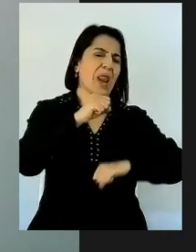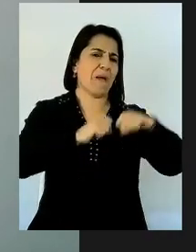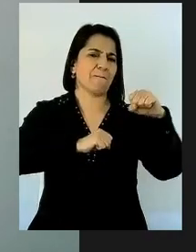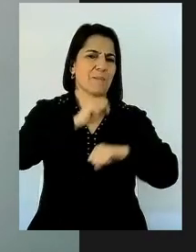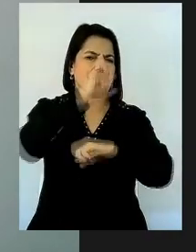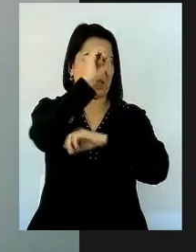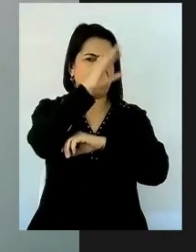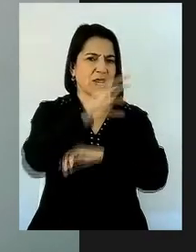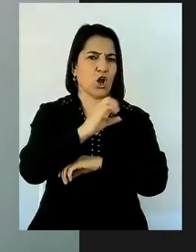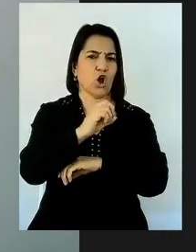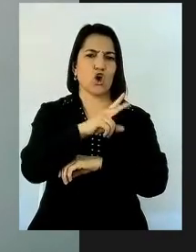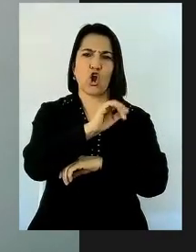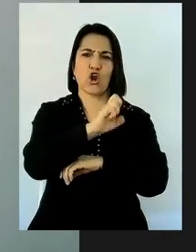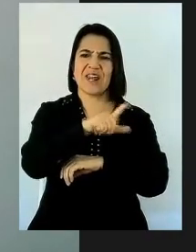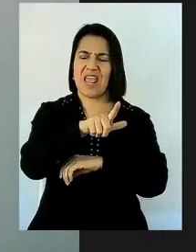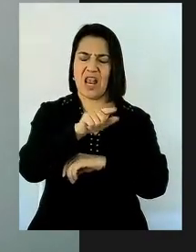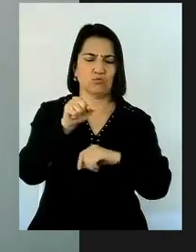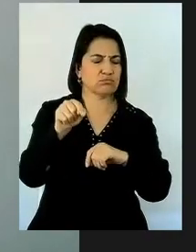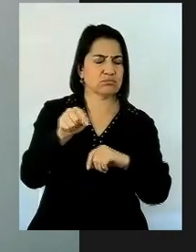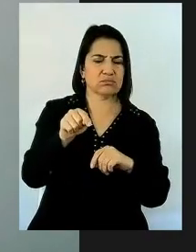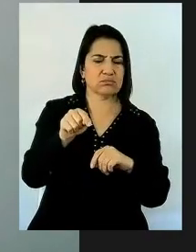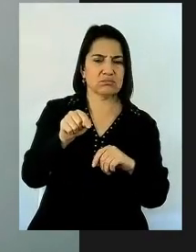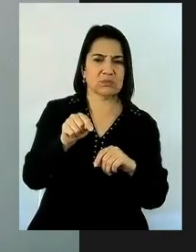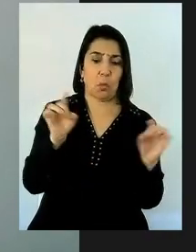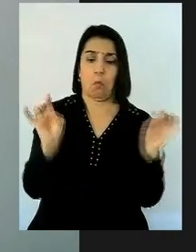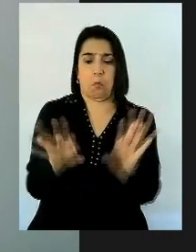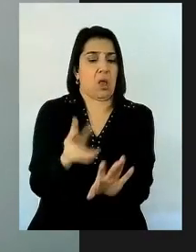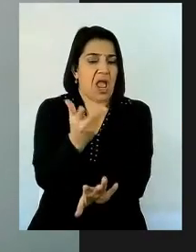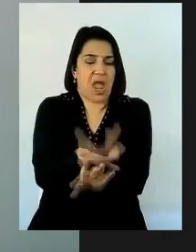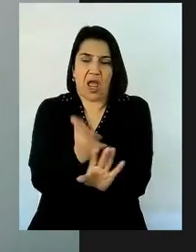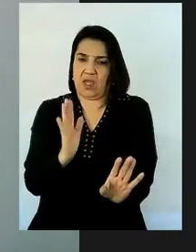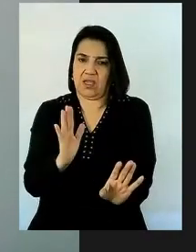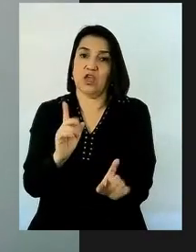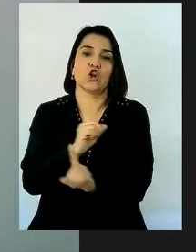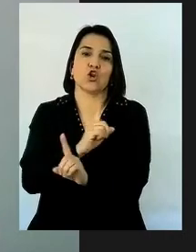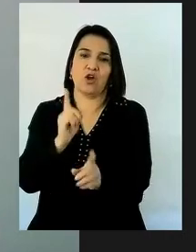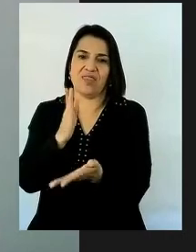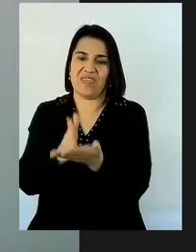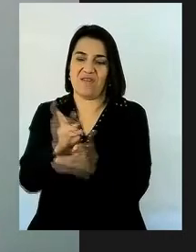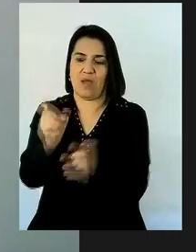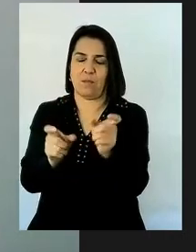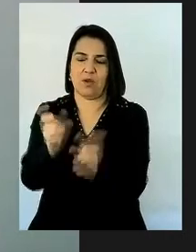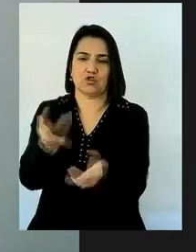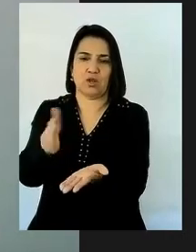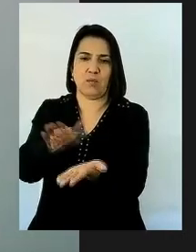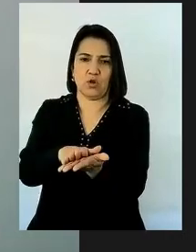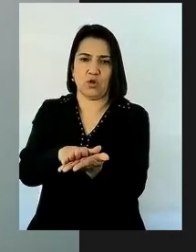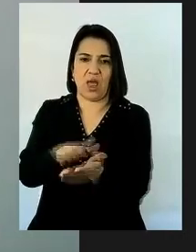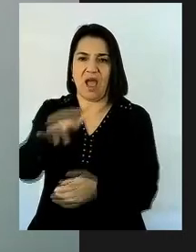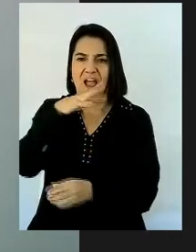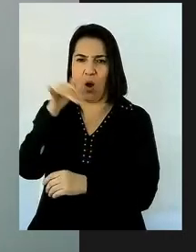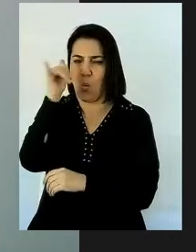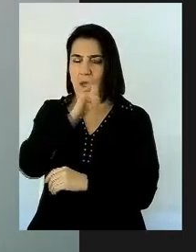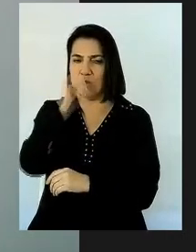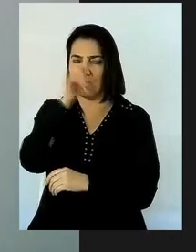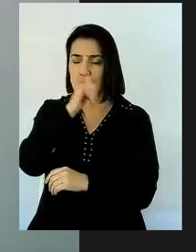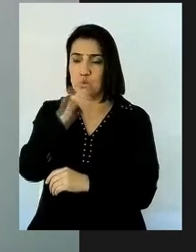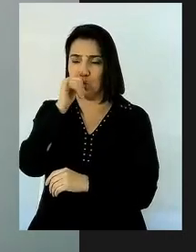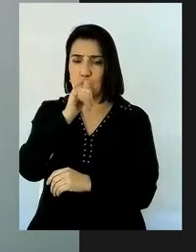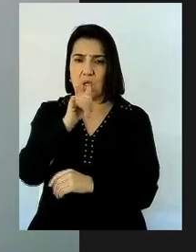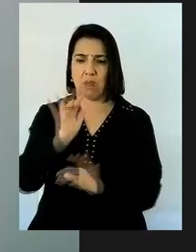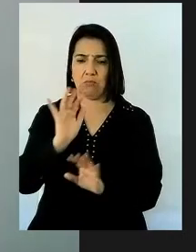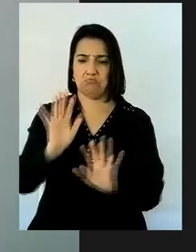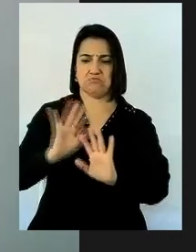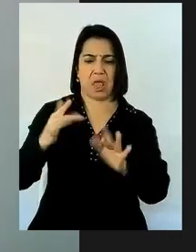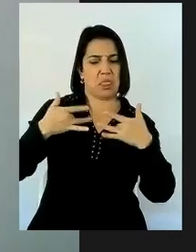existiendo así nomás. No debería haber gente muriendo ni agua contaminada sin que nadie haga nada. Hoy día no se